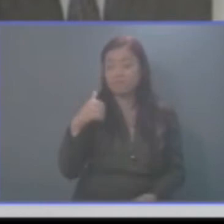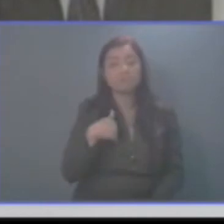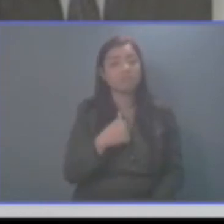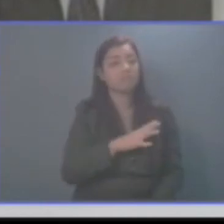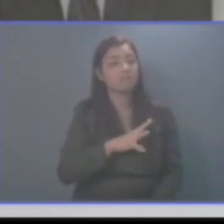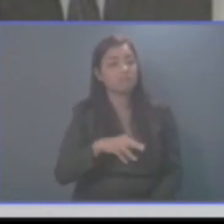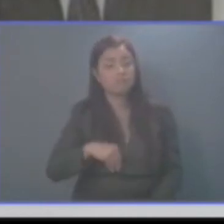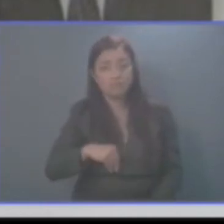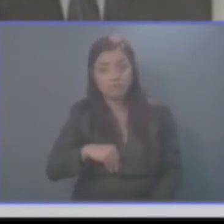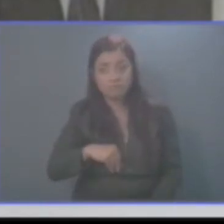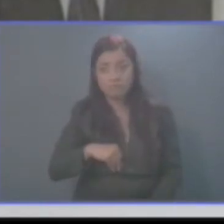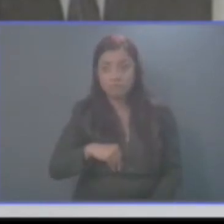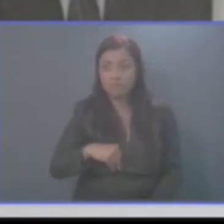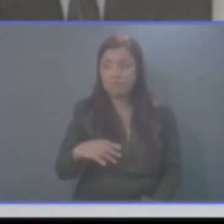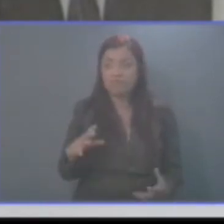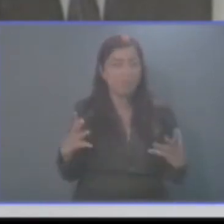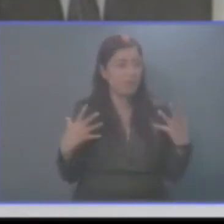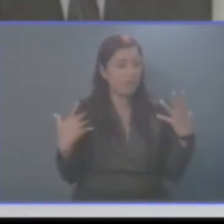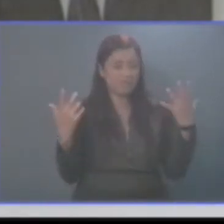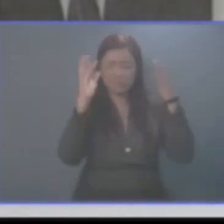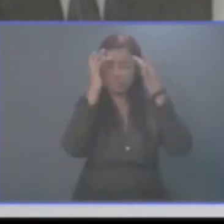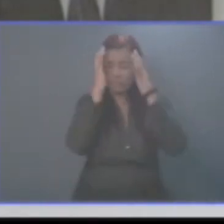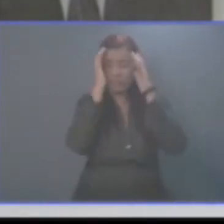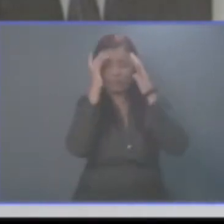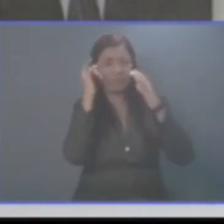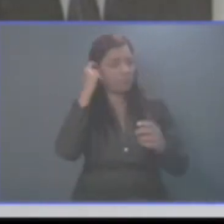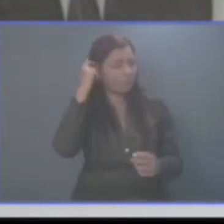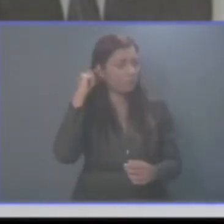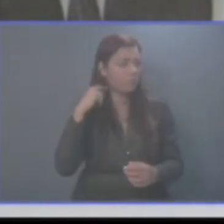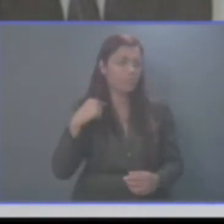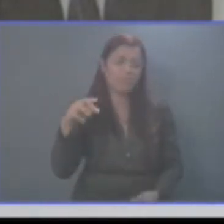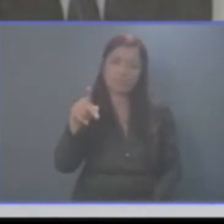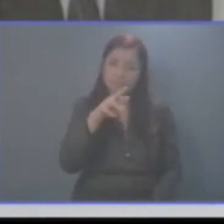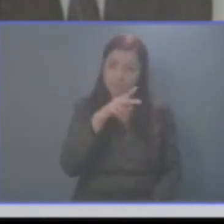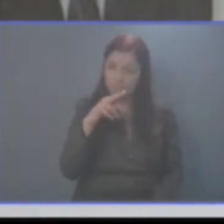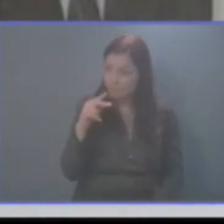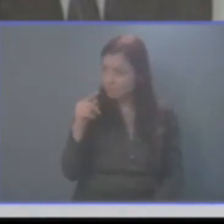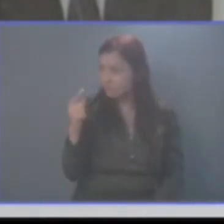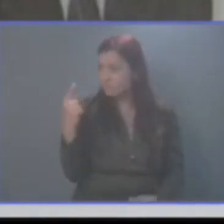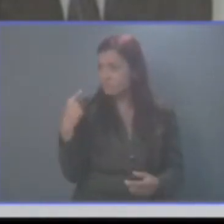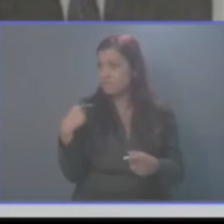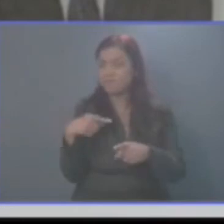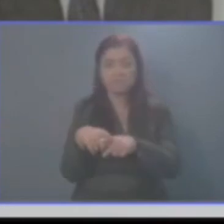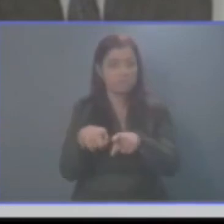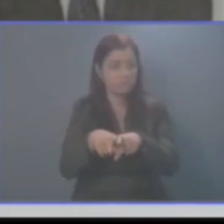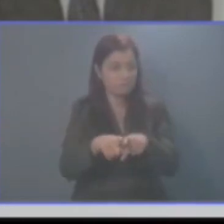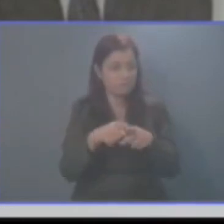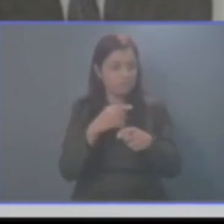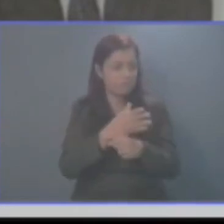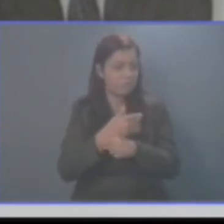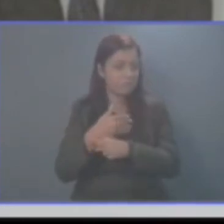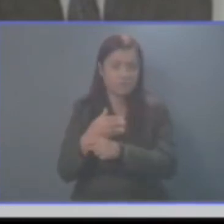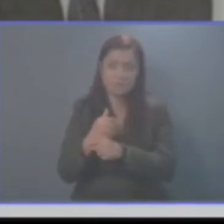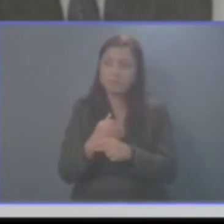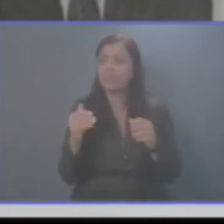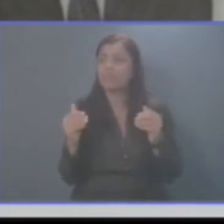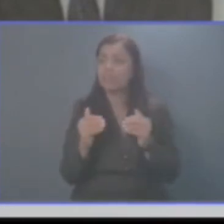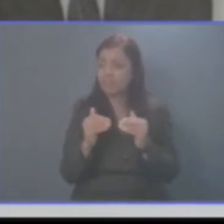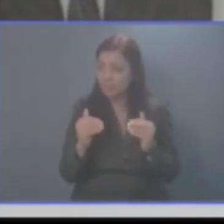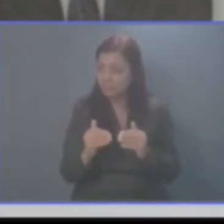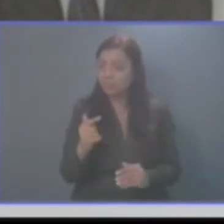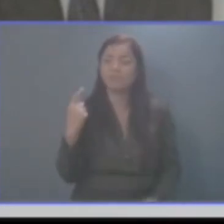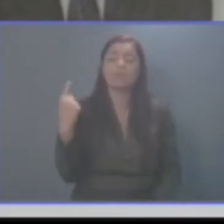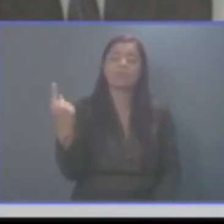familia que está muy acongojada, amigos y correligionarios, pero ante todo por mis compatriotas